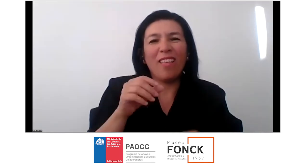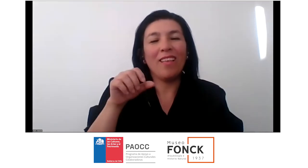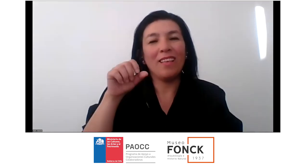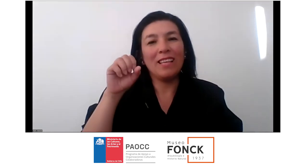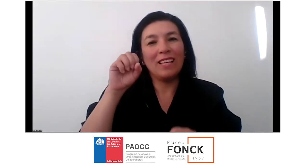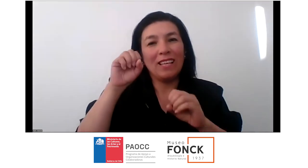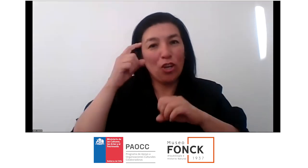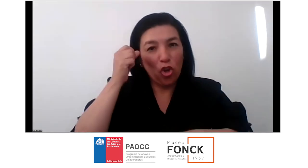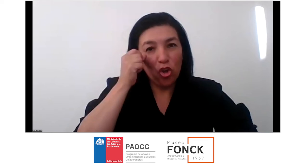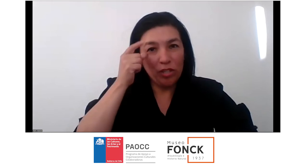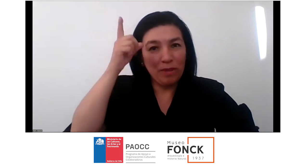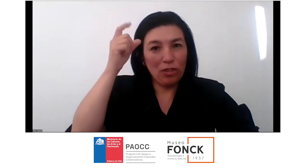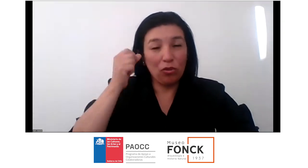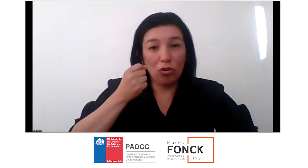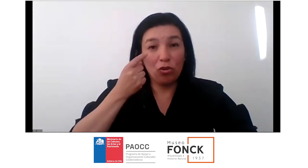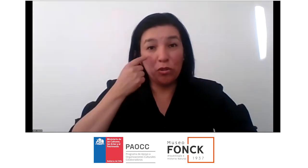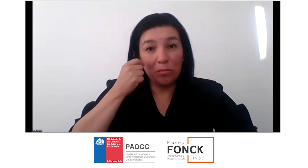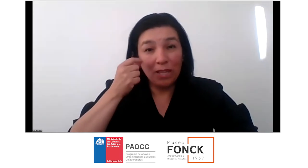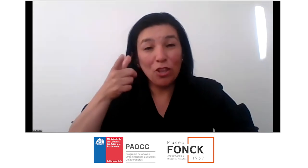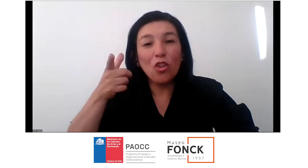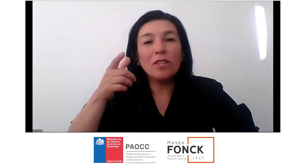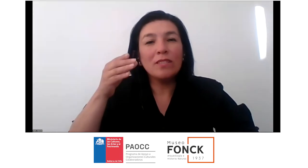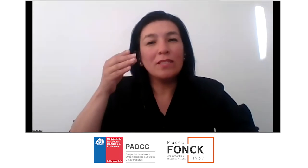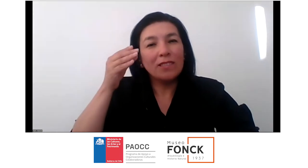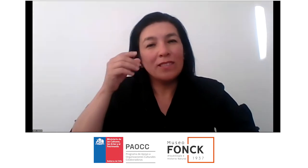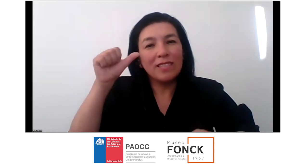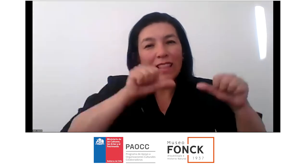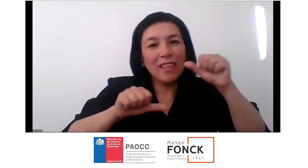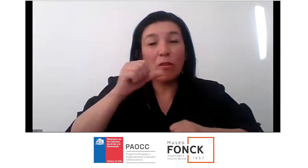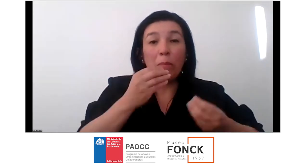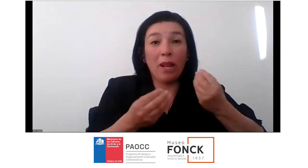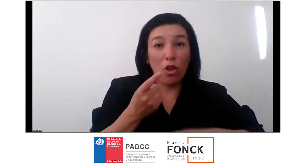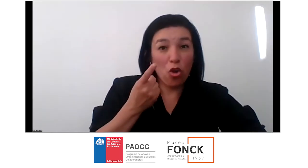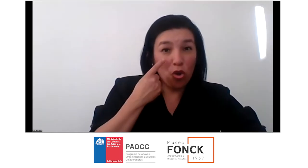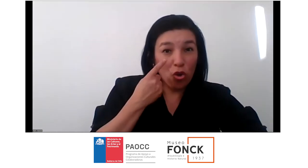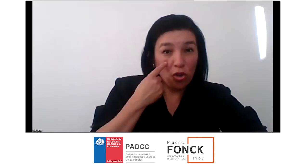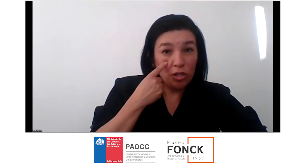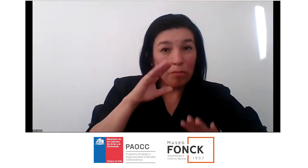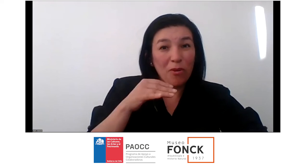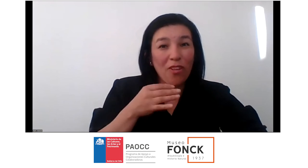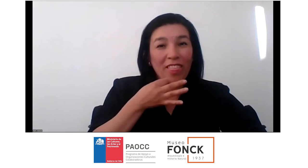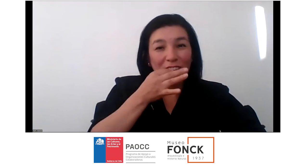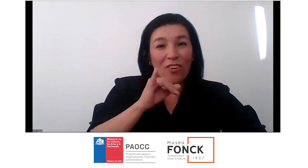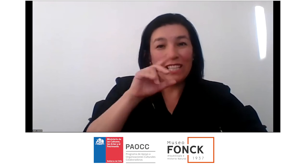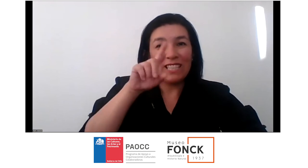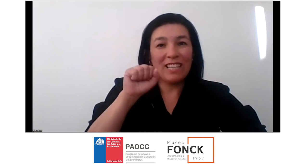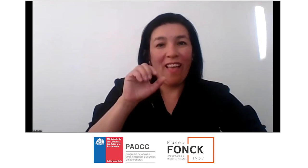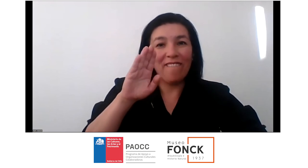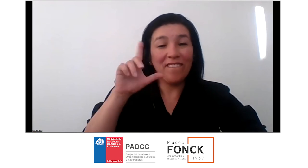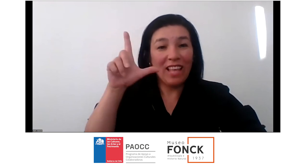científico. Eh, ¿Para qué? Para poder conocer, como dijo Isabel, para poder valorar y